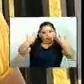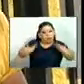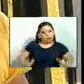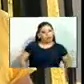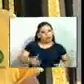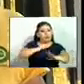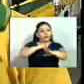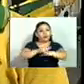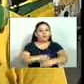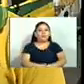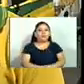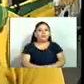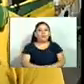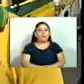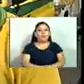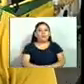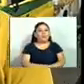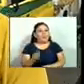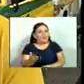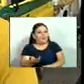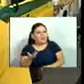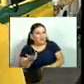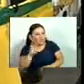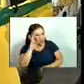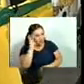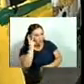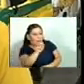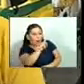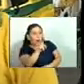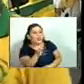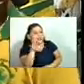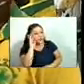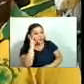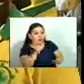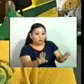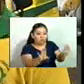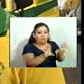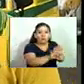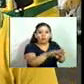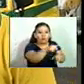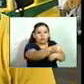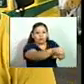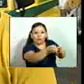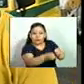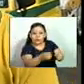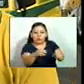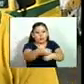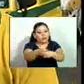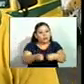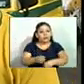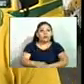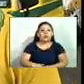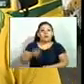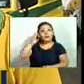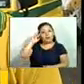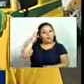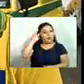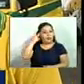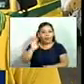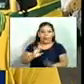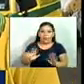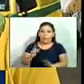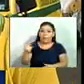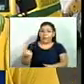bioseguridad. Ahora, ¿qué implica el cierre temporal, digamos, de estas bases? Significa menos